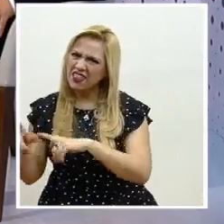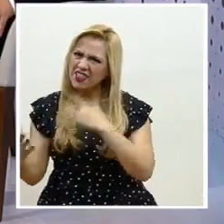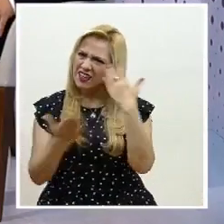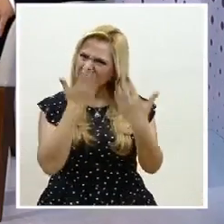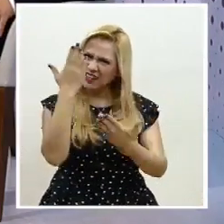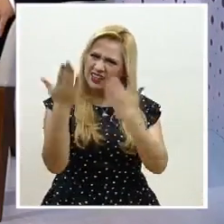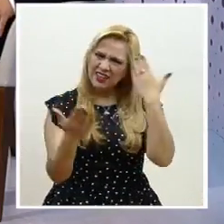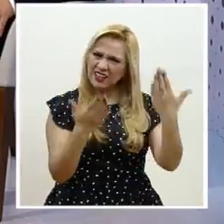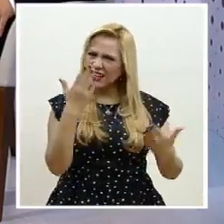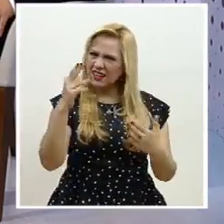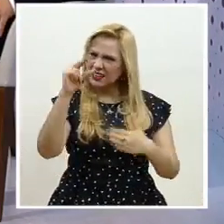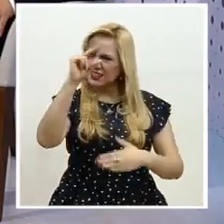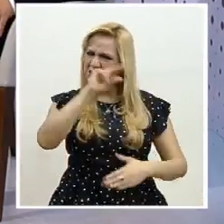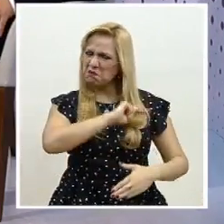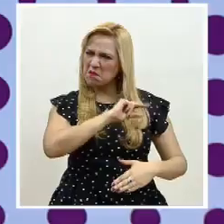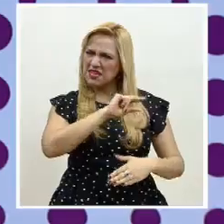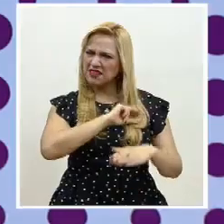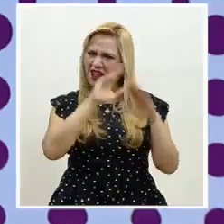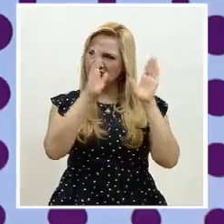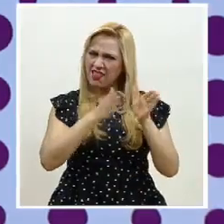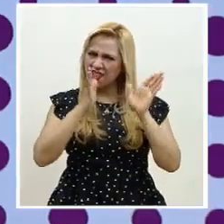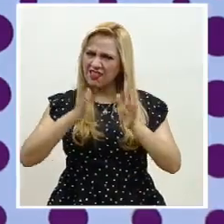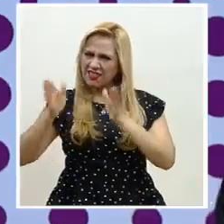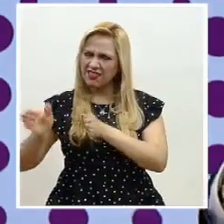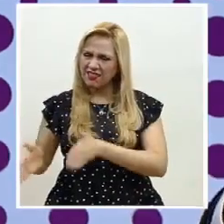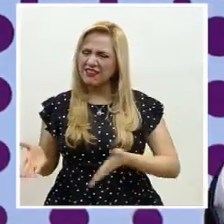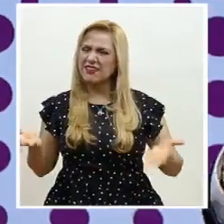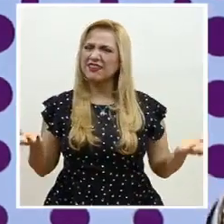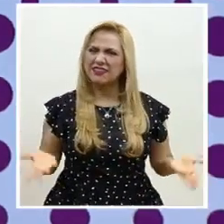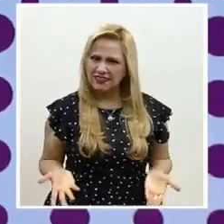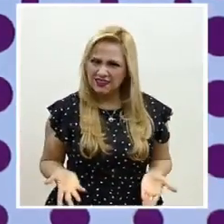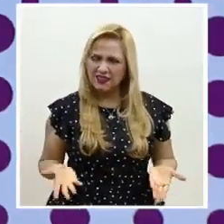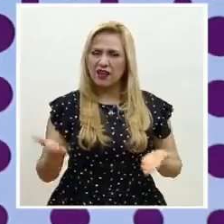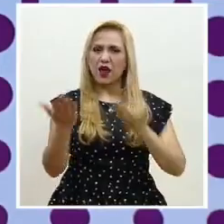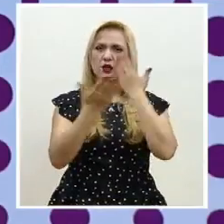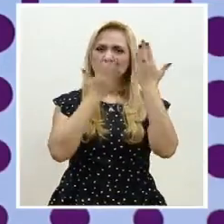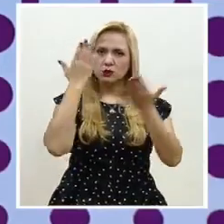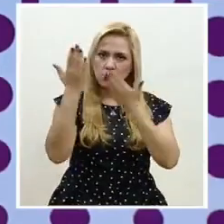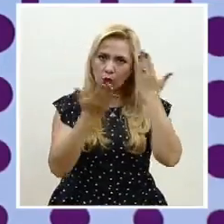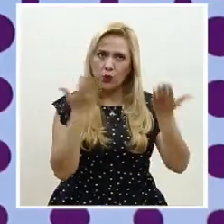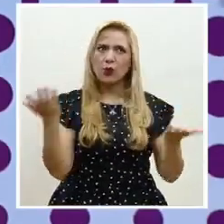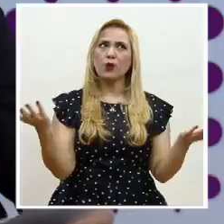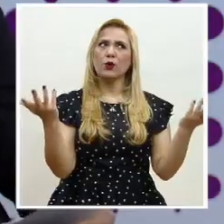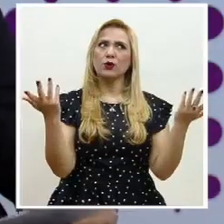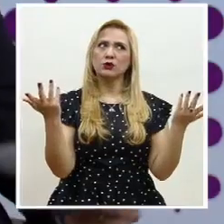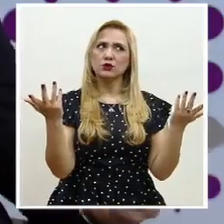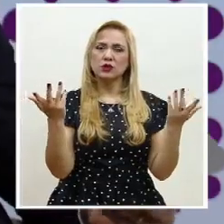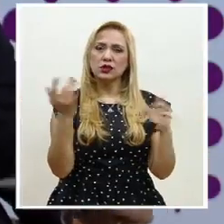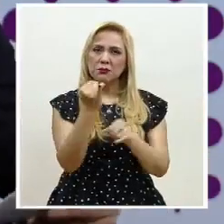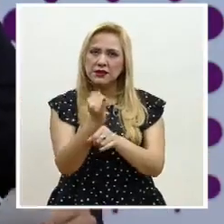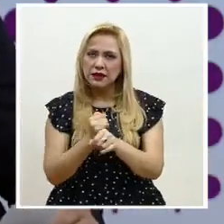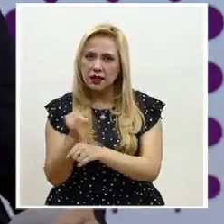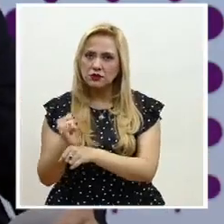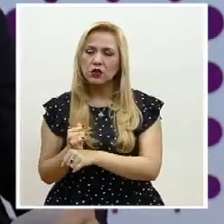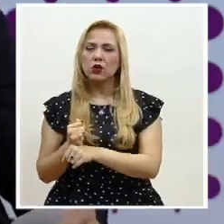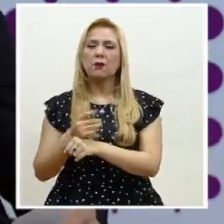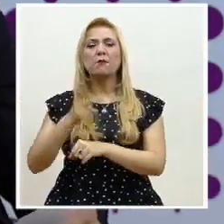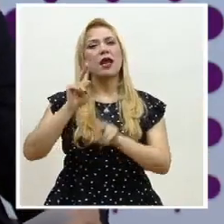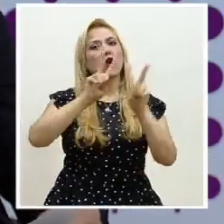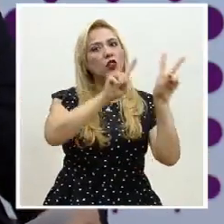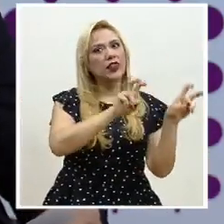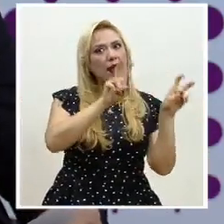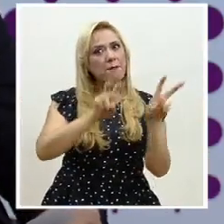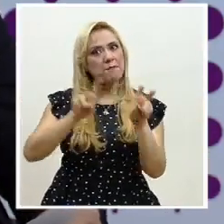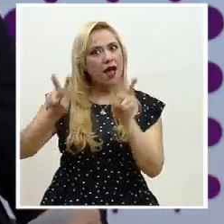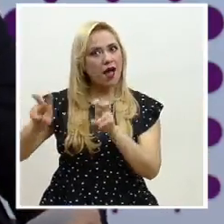algo que o que caracteriza a los secretarios de estudio y cuenta, que es el estudio, la minuciosidad, etcétera. Pero luego también hay especializaciones por temas, por